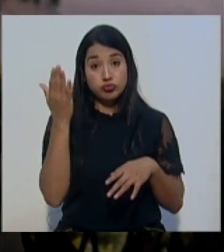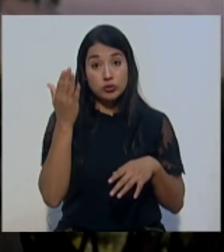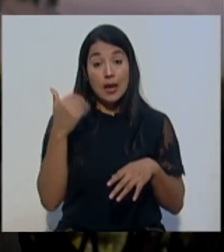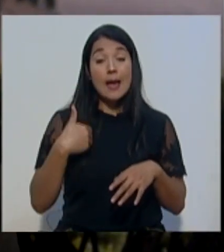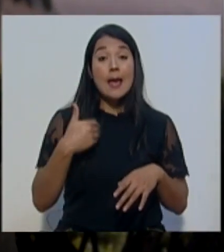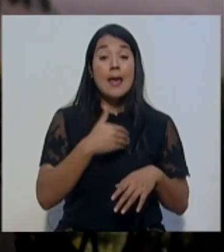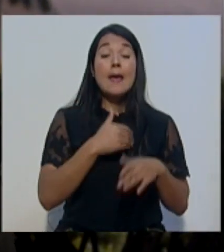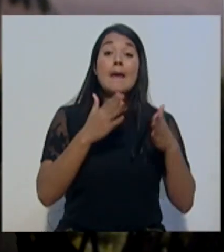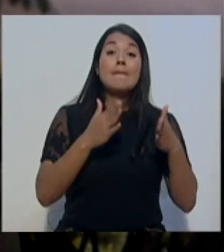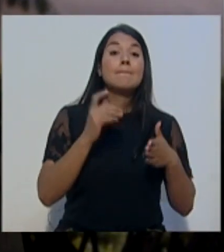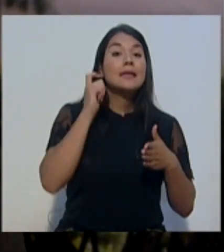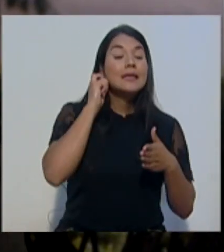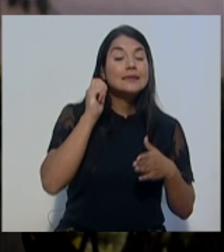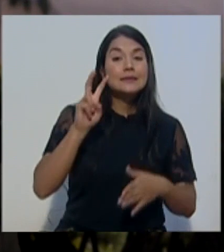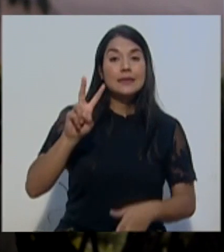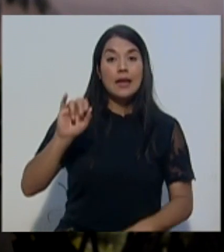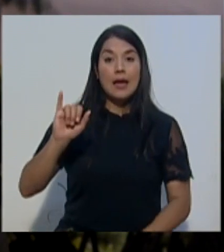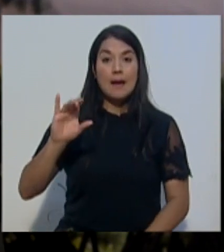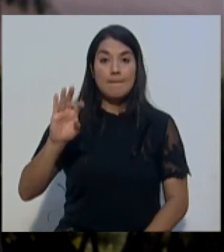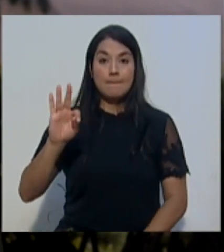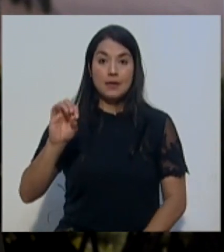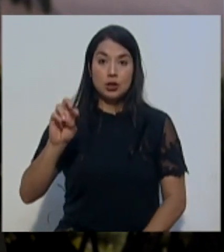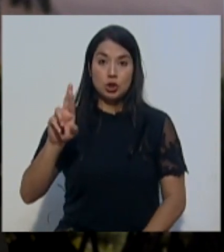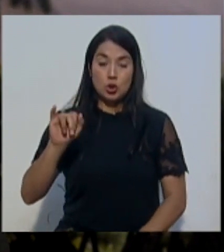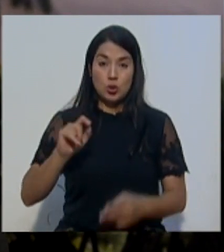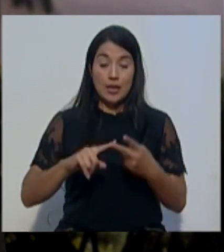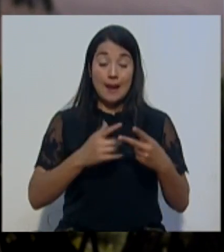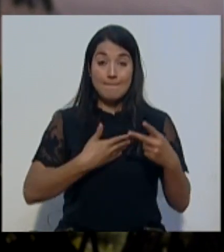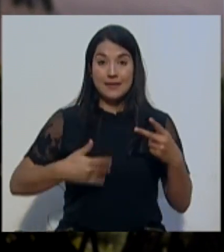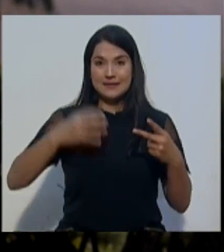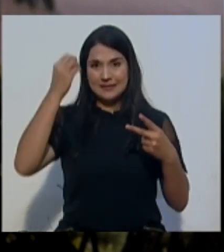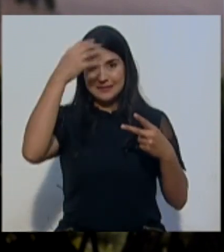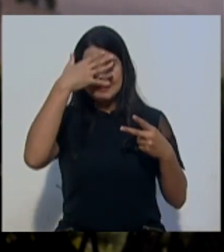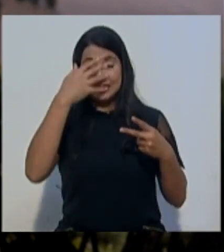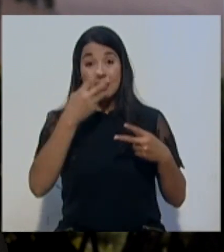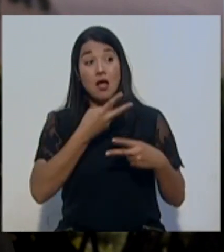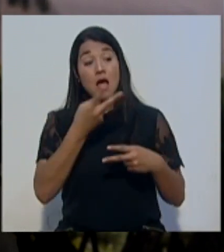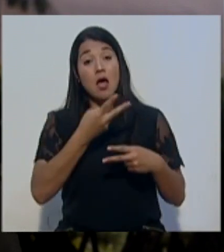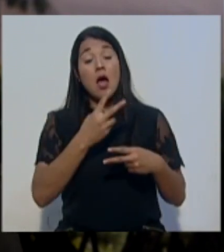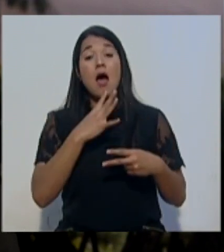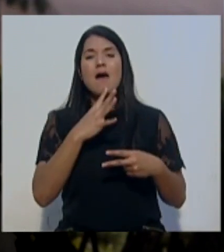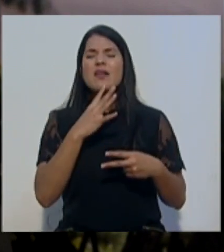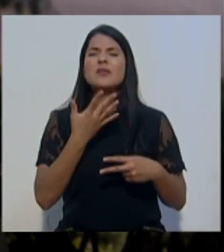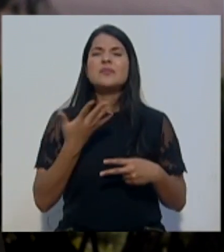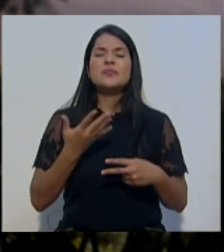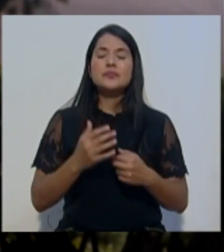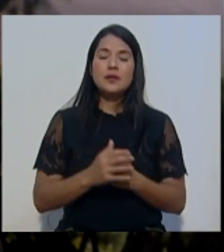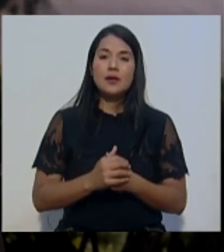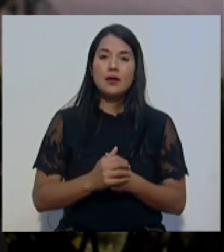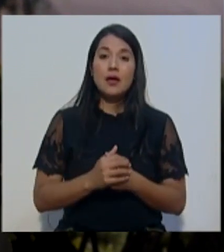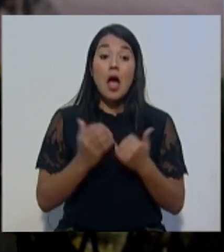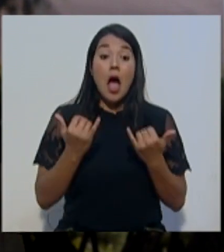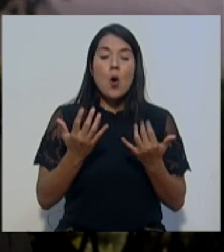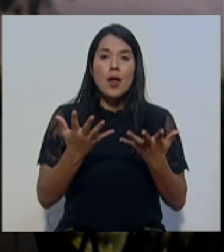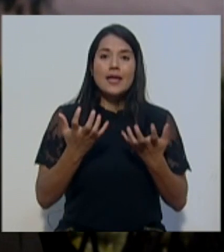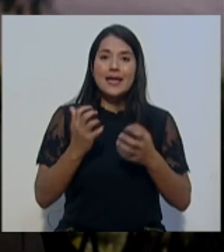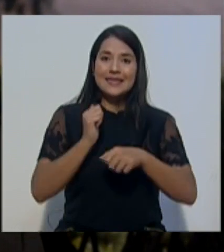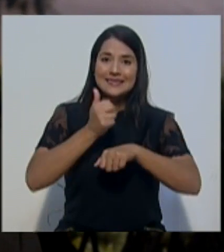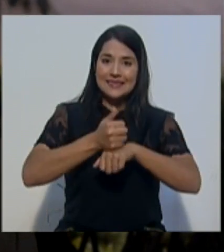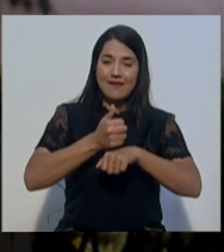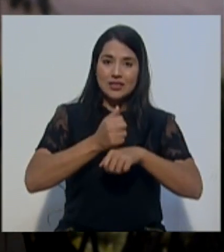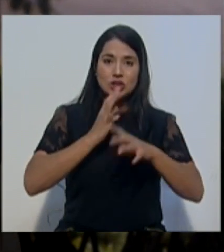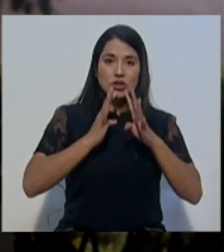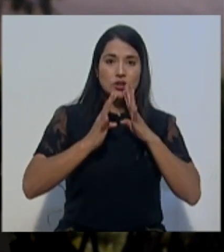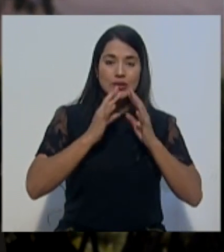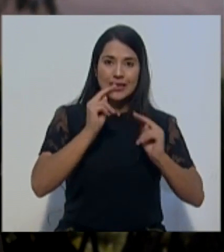la señora ministra Victoria como el señor Carlos Alvarado han tocado que ahora van a establecer